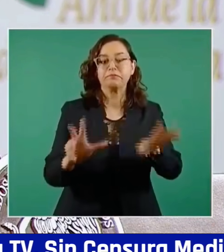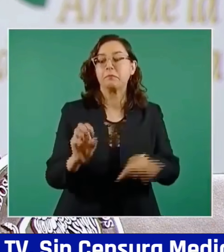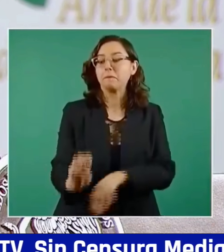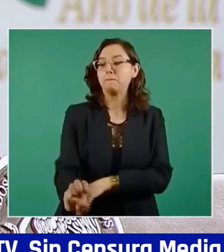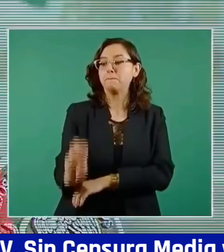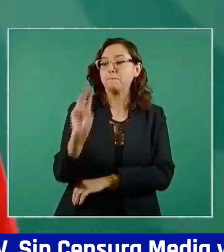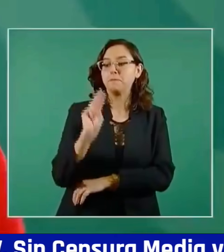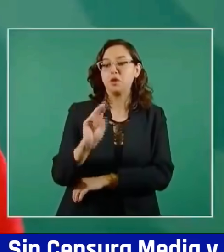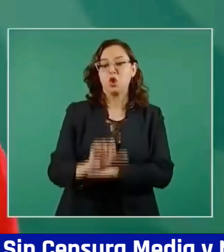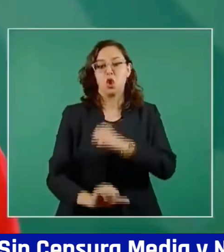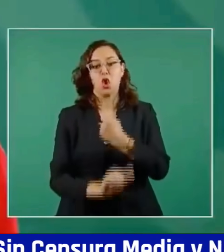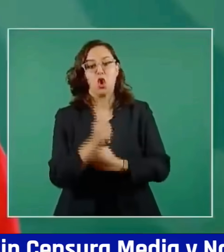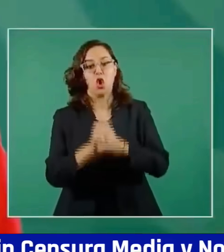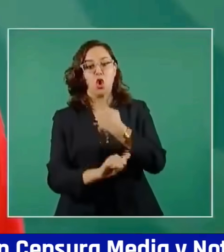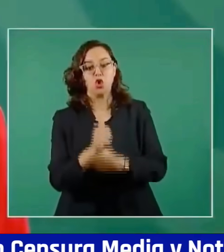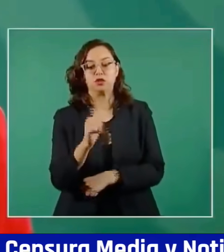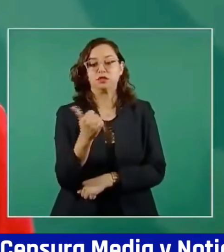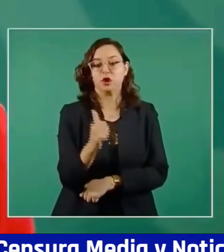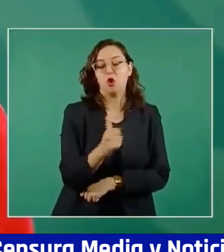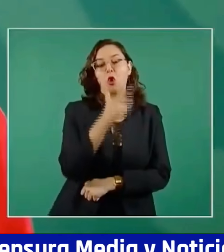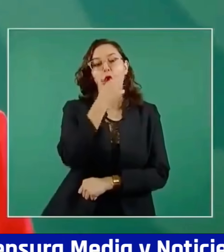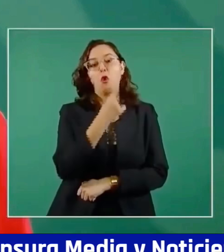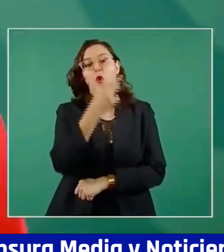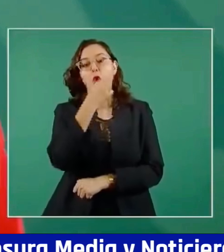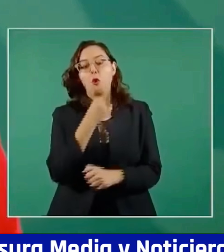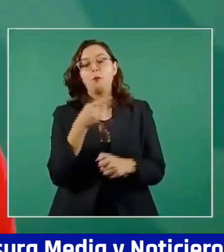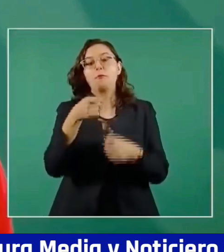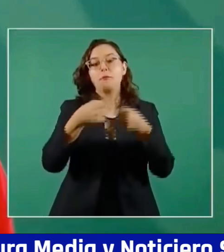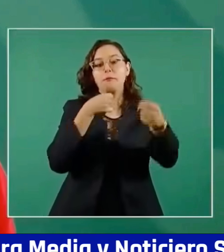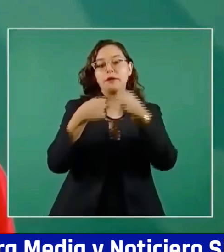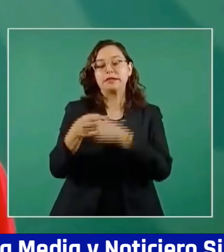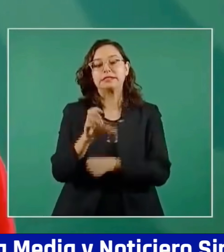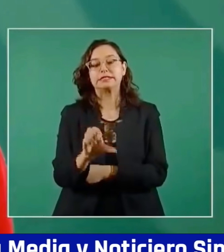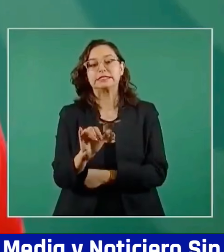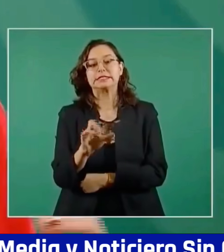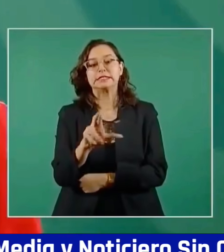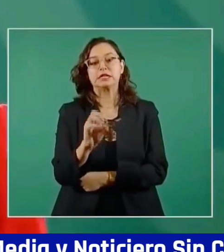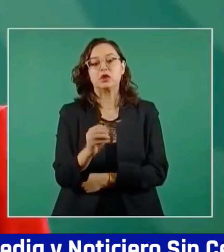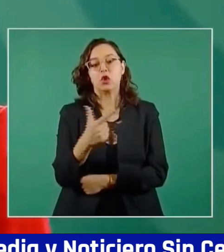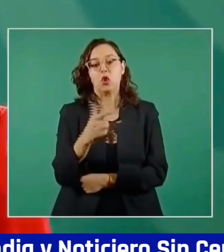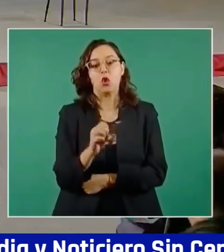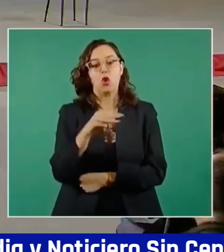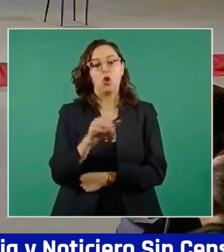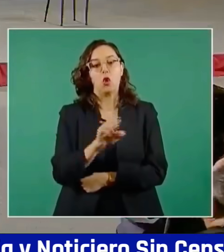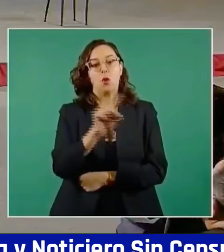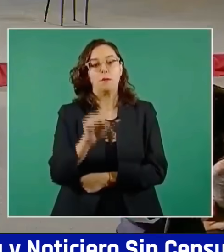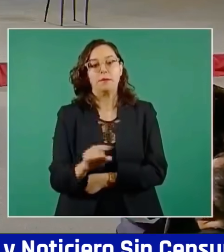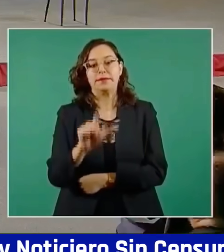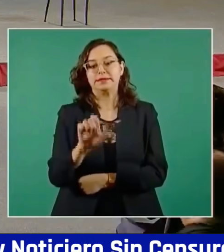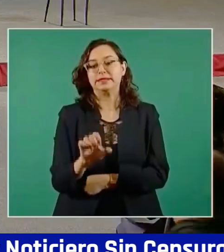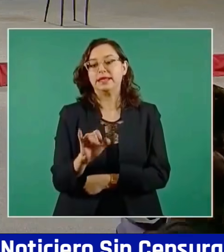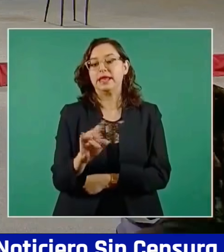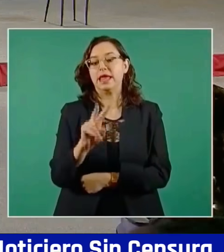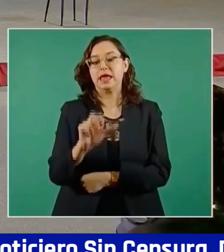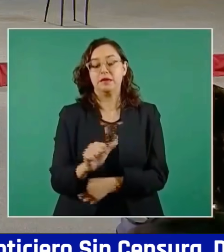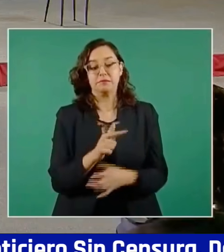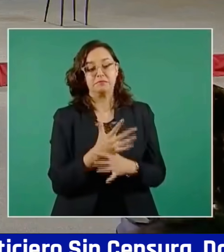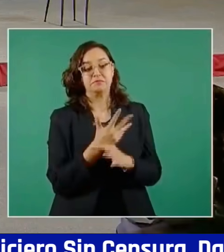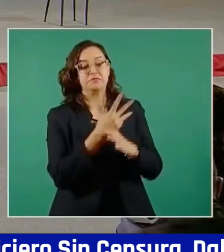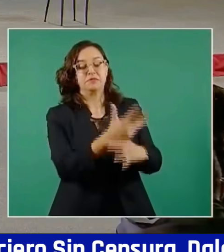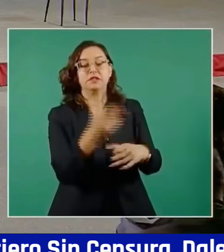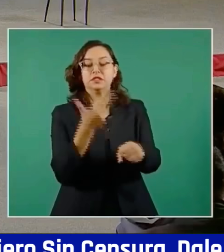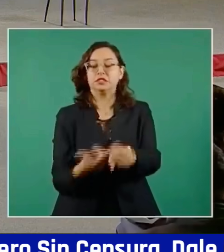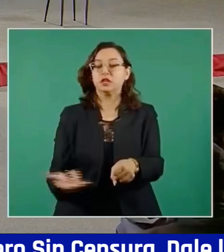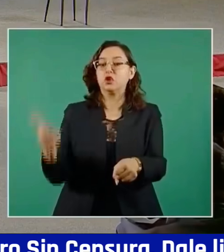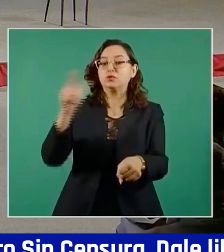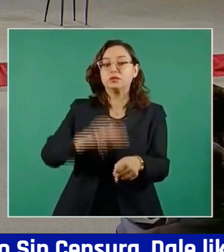11 de agosto, el periodista Ciro Gómez Leiva, en su programa de Radio Fórmula, divulgó que el Hospital Infantil de México